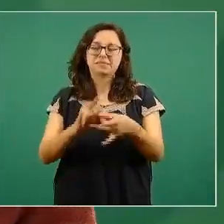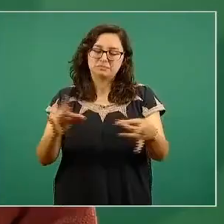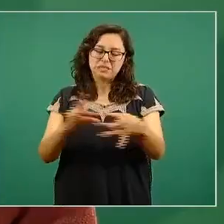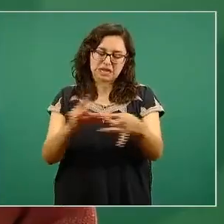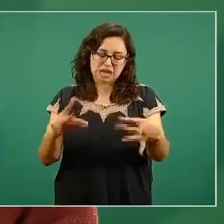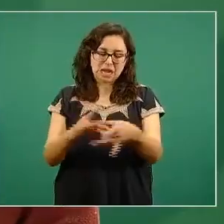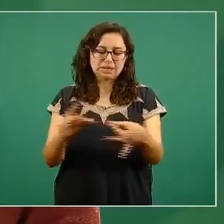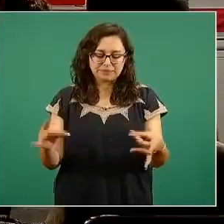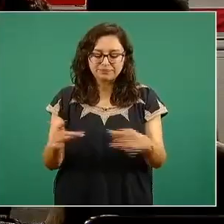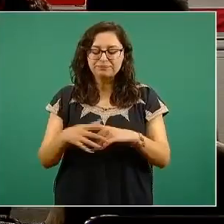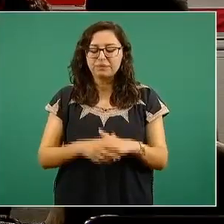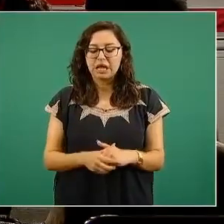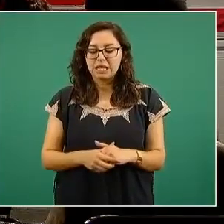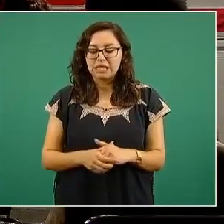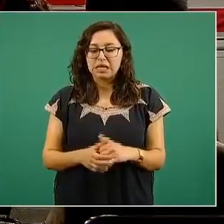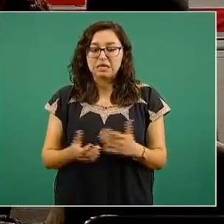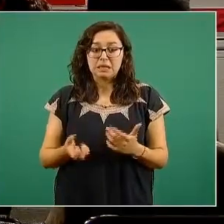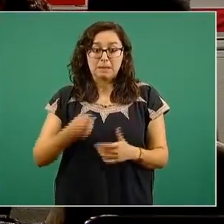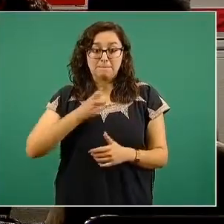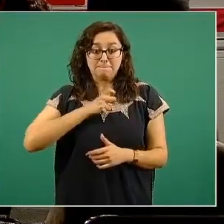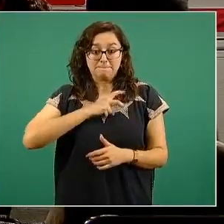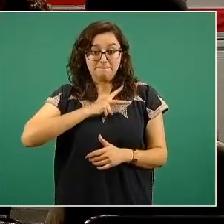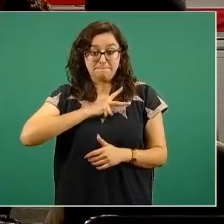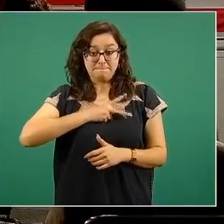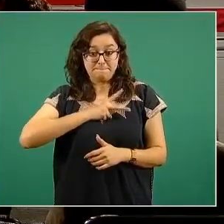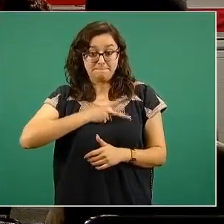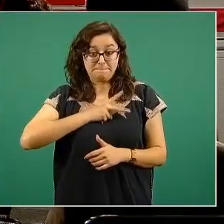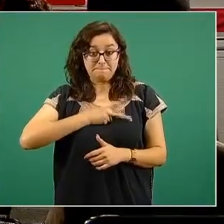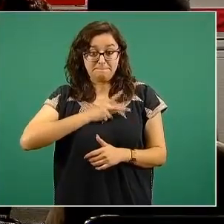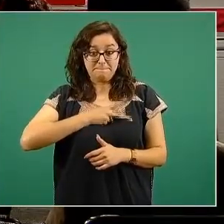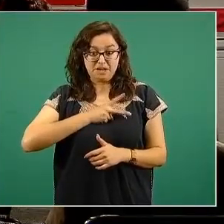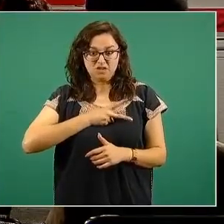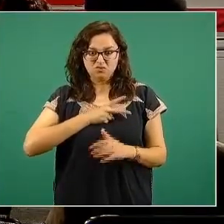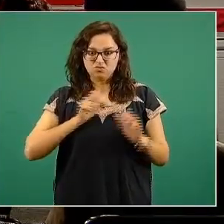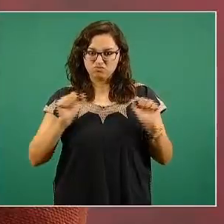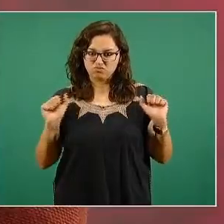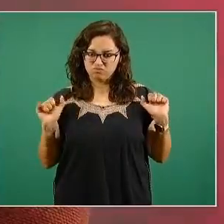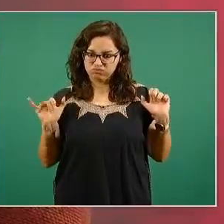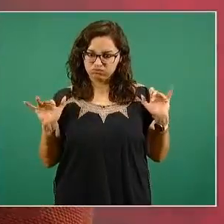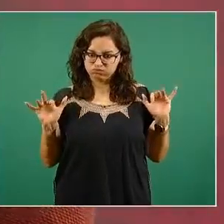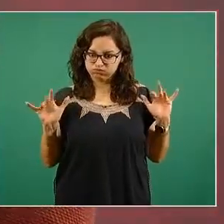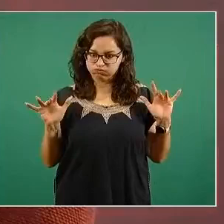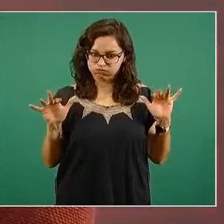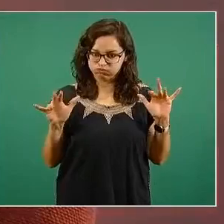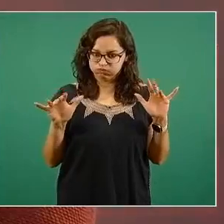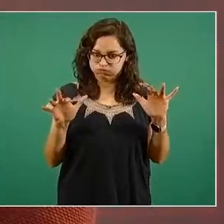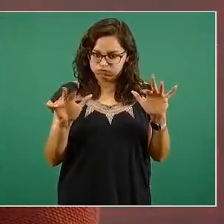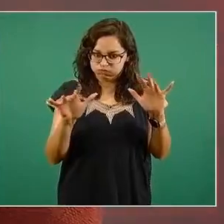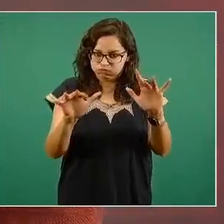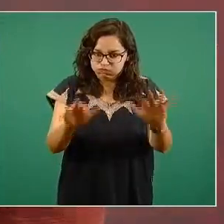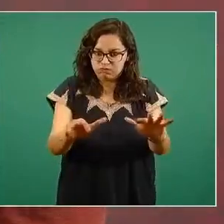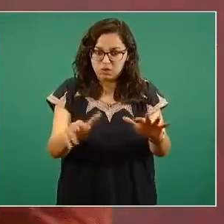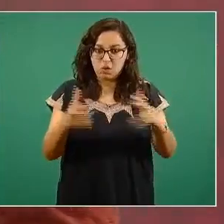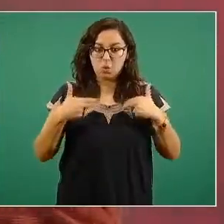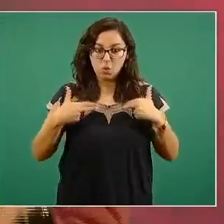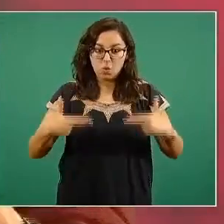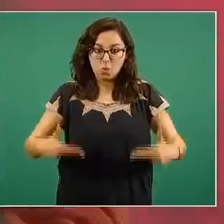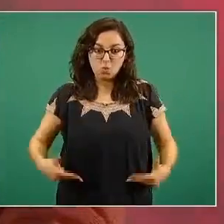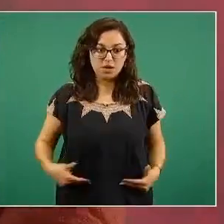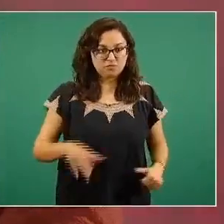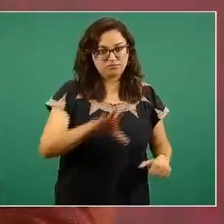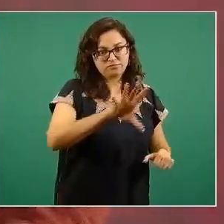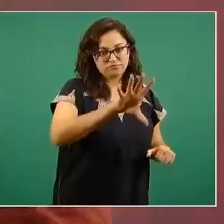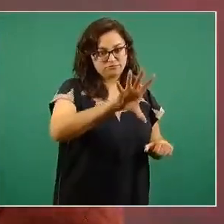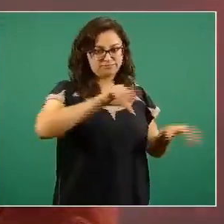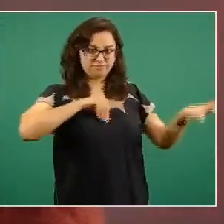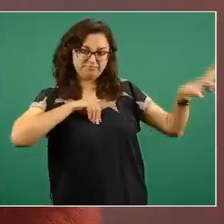el que ciertos virus tienen predilección por la especie humana, pero en ausencia de otros